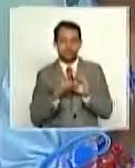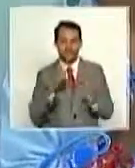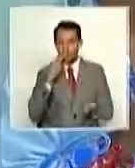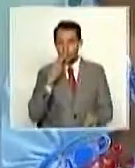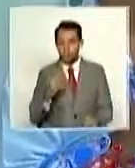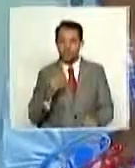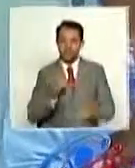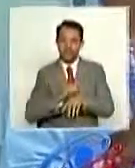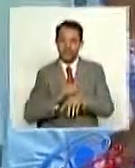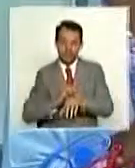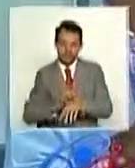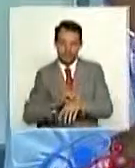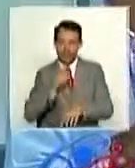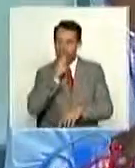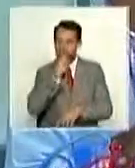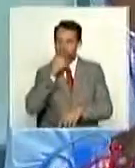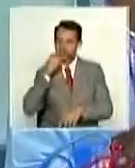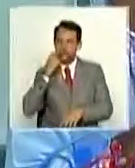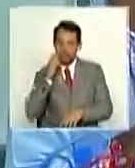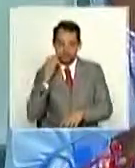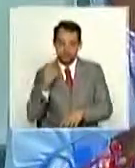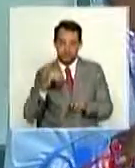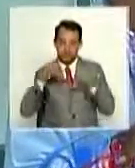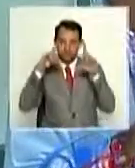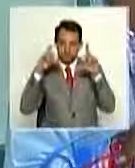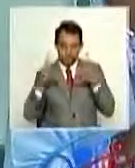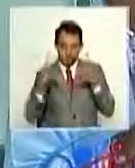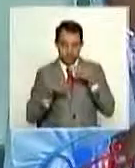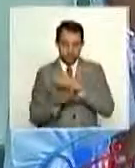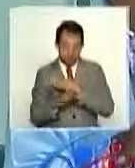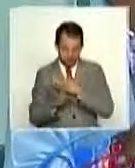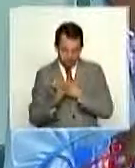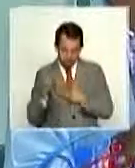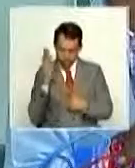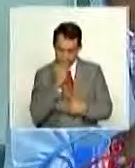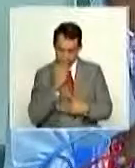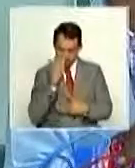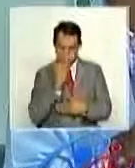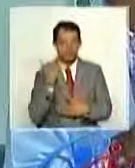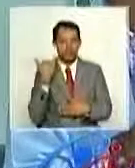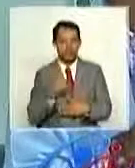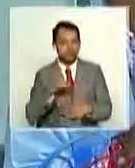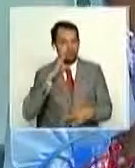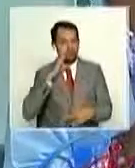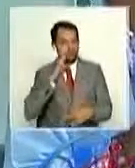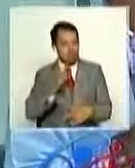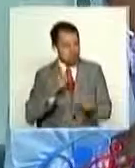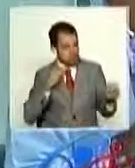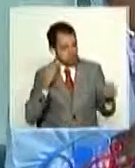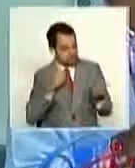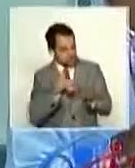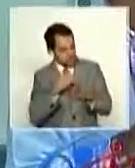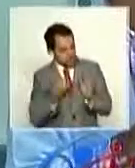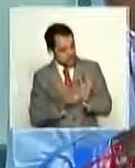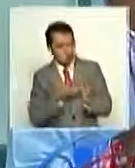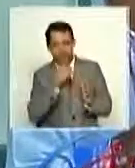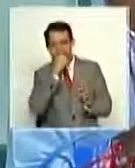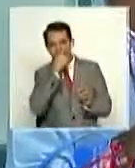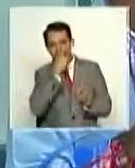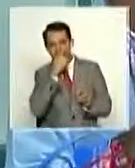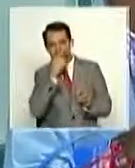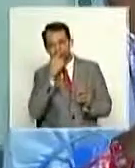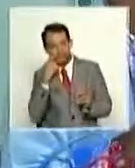una simple radiografía panorámica, un examen de muy bajo costo, tiene una visión de todas las estructuras de